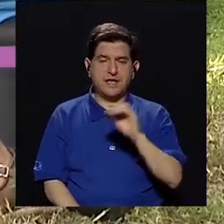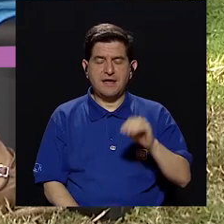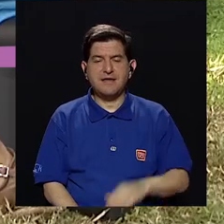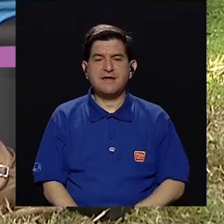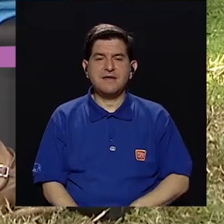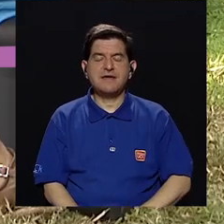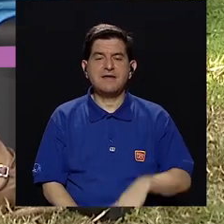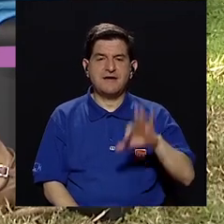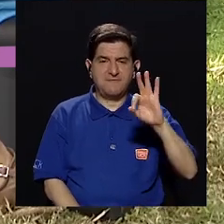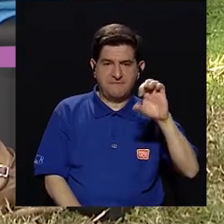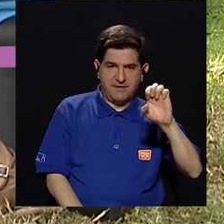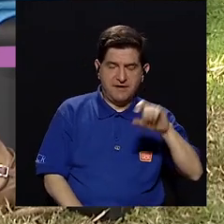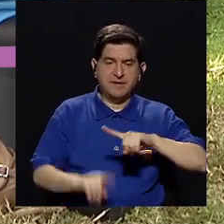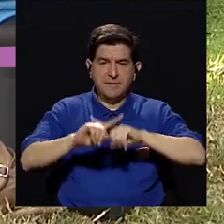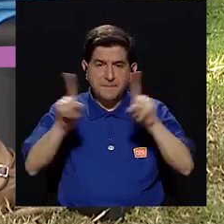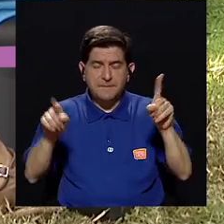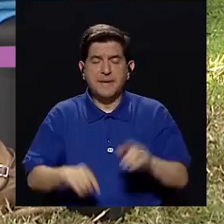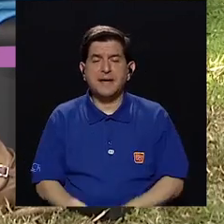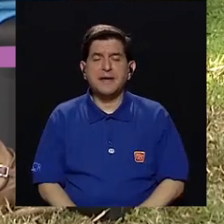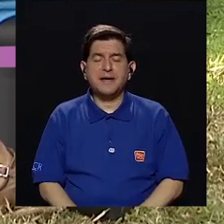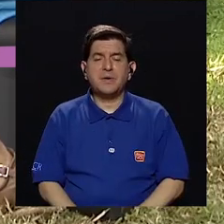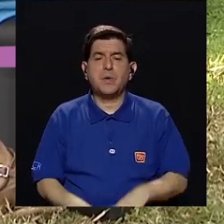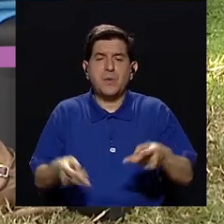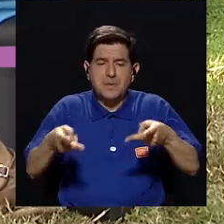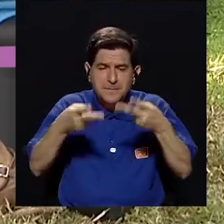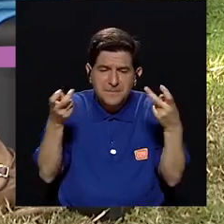pero sin consumir vegetales